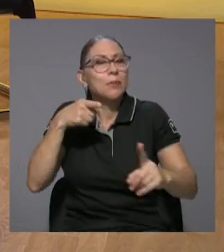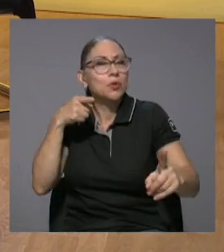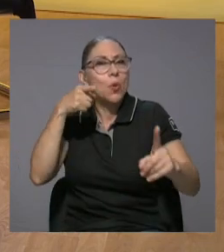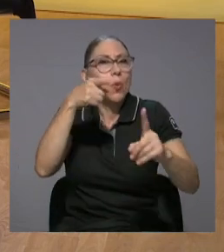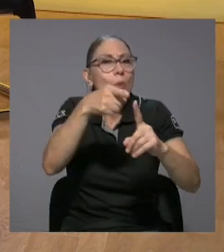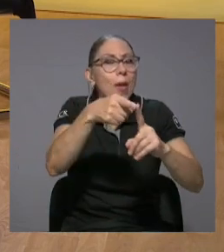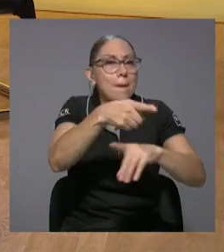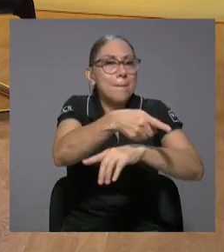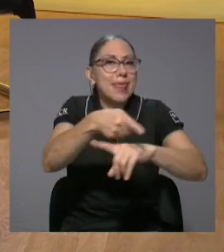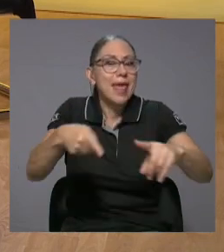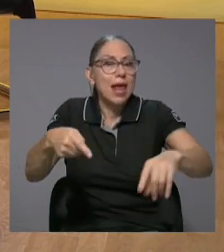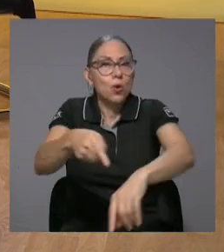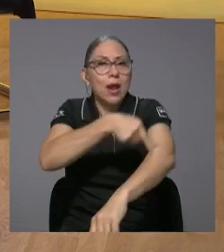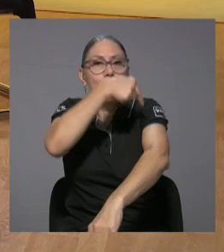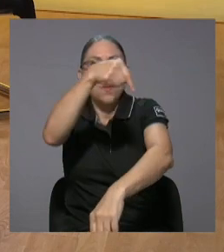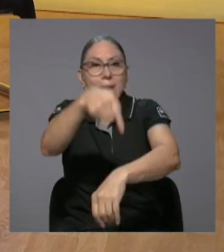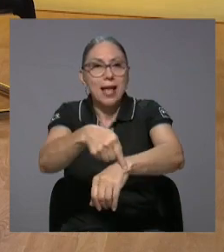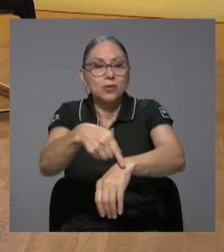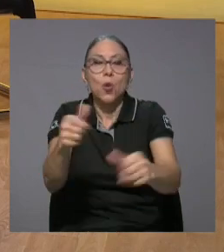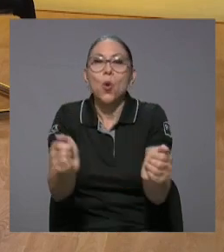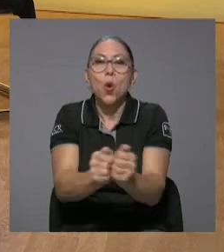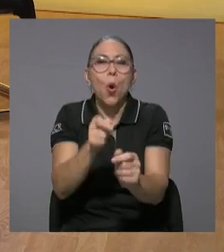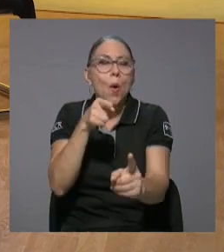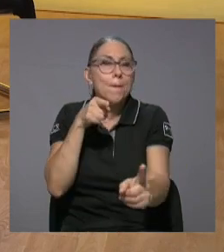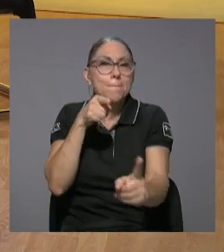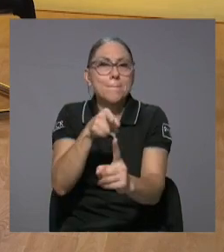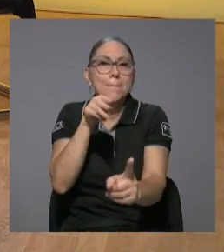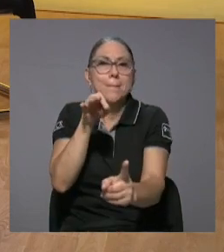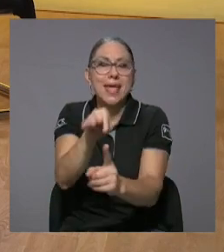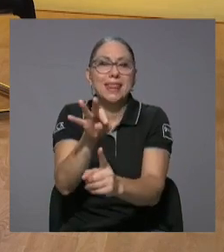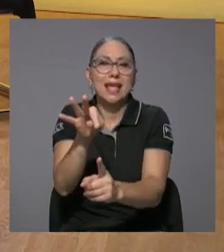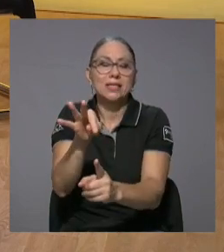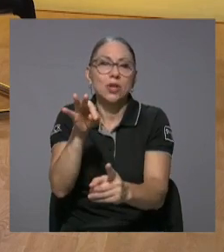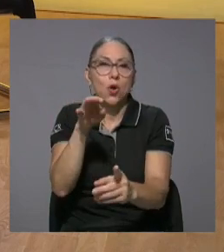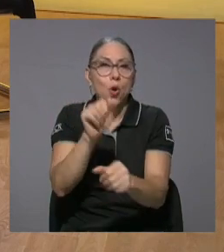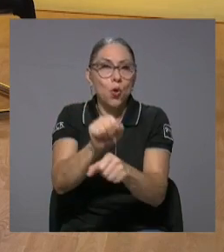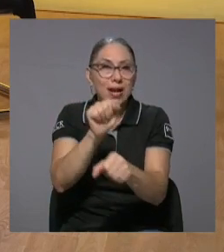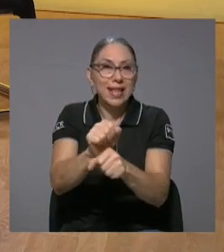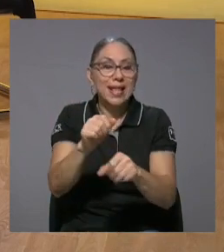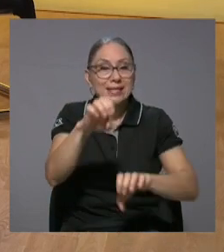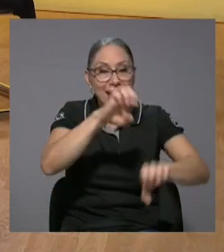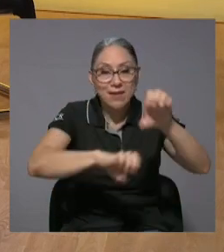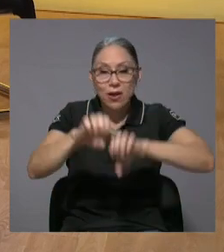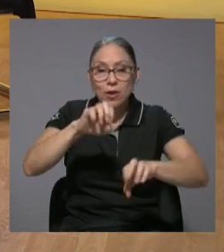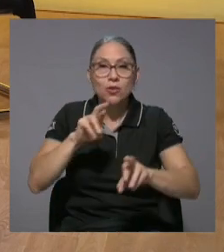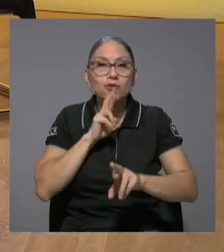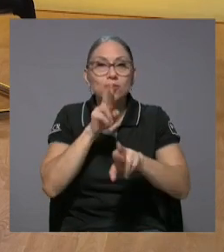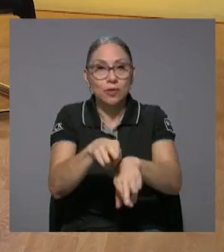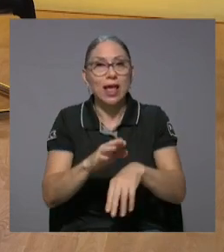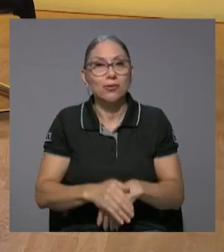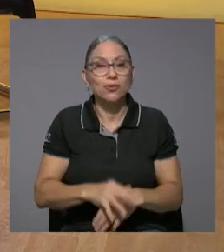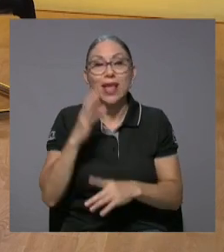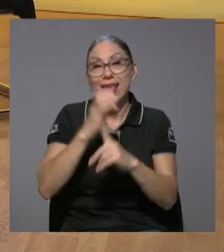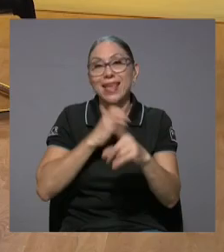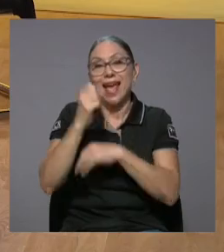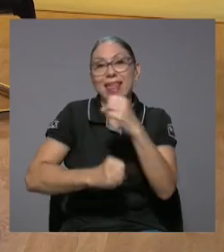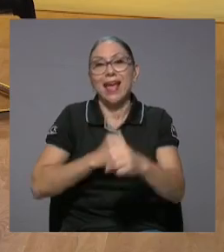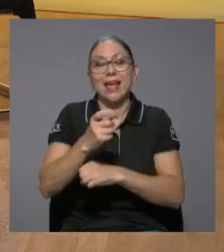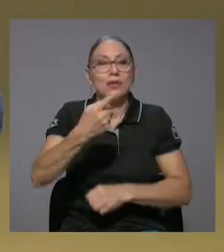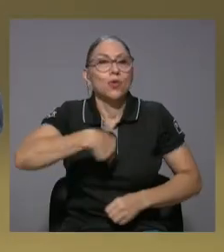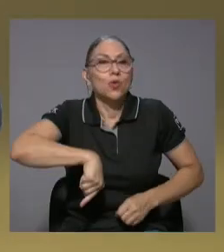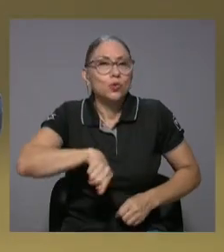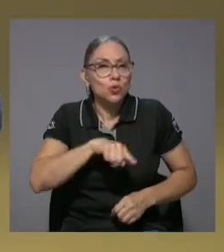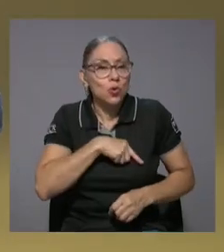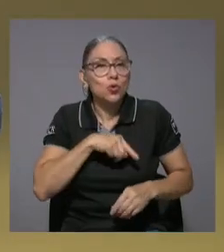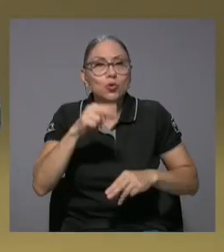largo plazo con metas concretas que se vayan evaluando los resultados. Y la realidad es que negociamos año a año con grandes esfuerzos